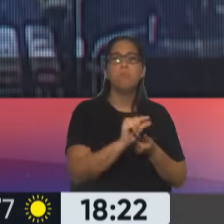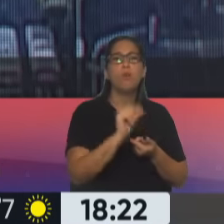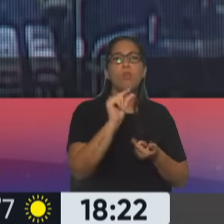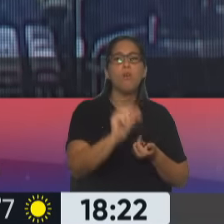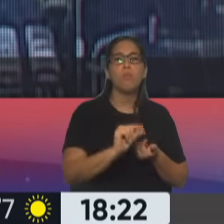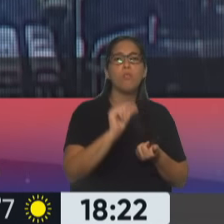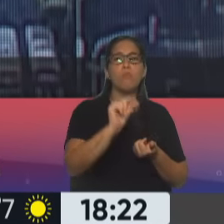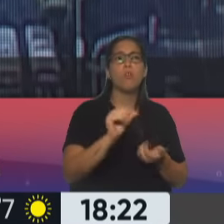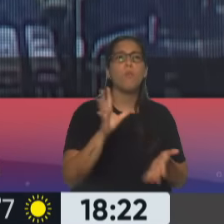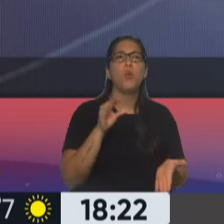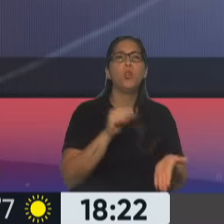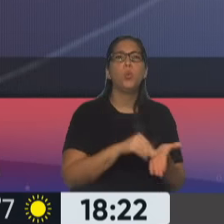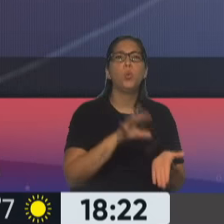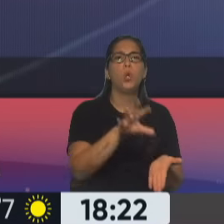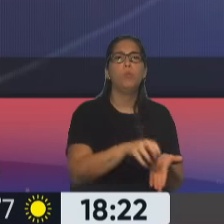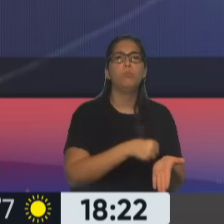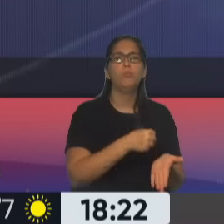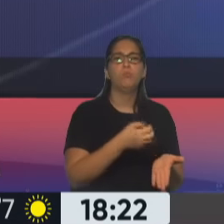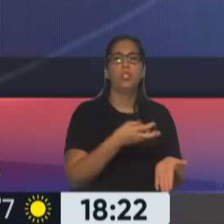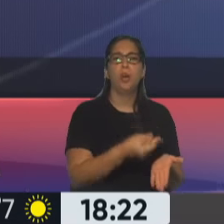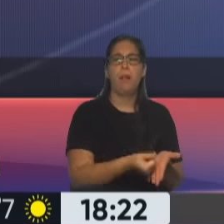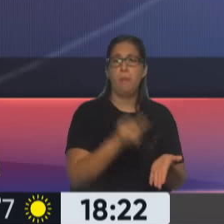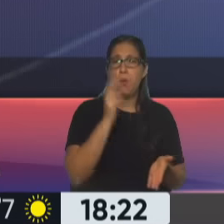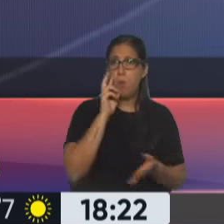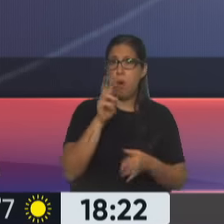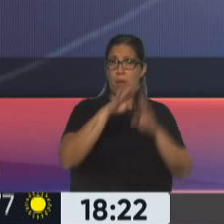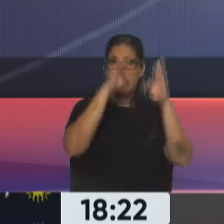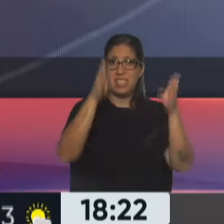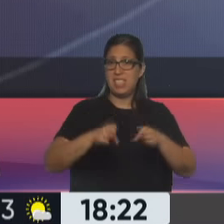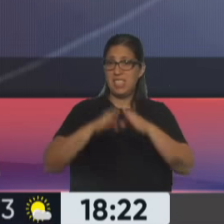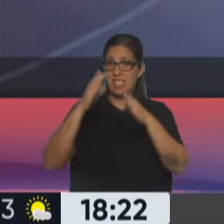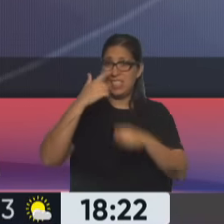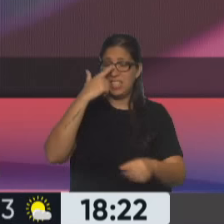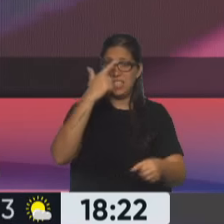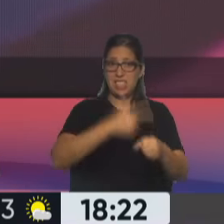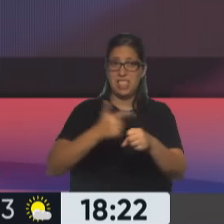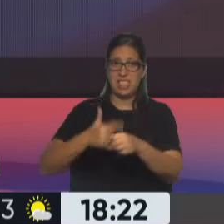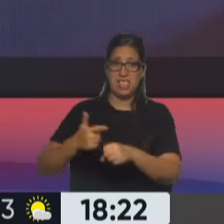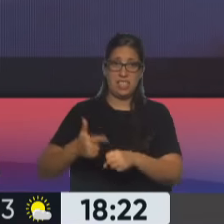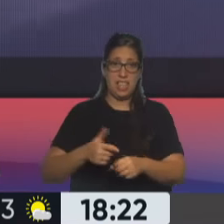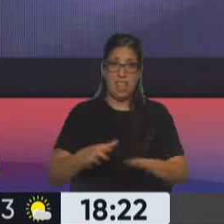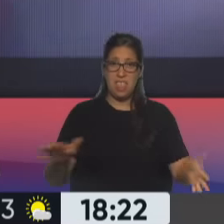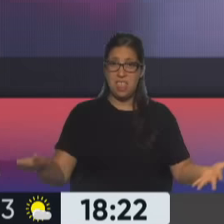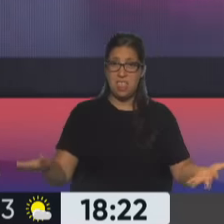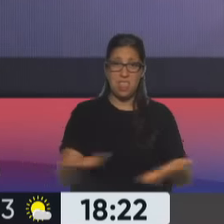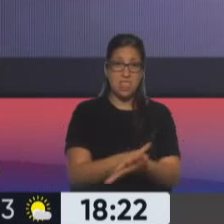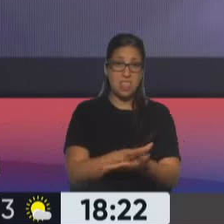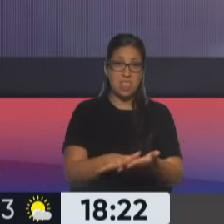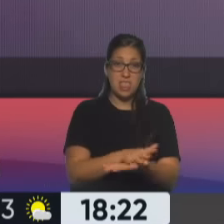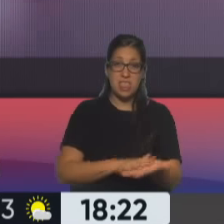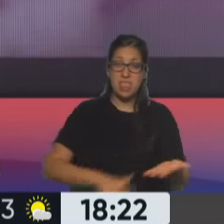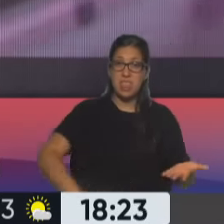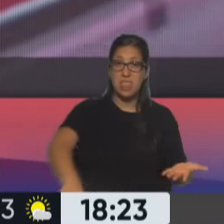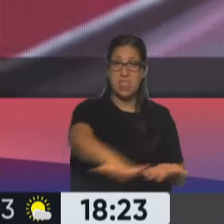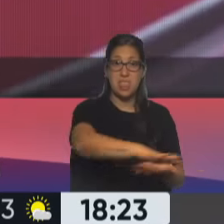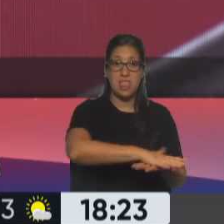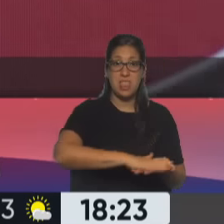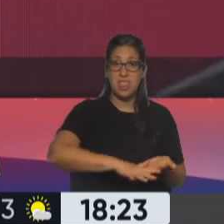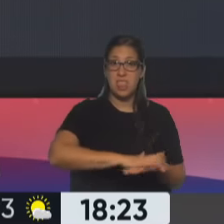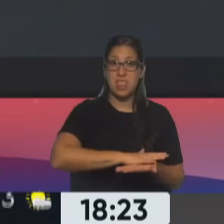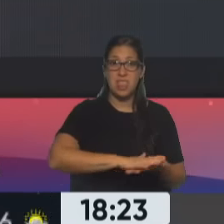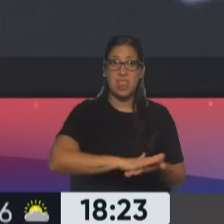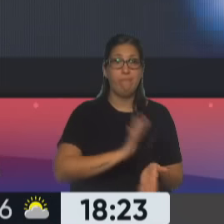como un turno. Uno ve las imágenes de las gasolineras, están desiertas. Sí. Nadie, absolutamente nadie. Parecen